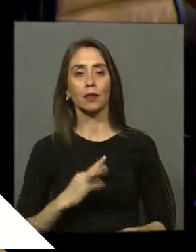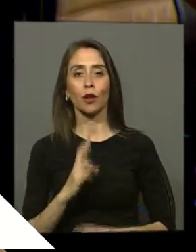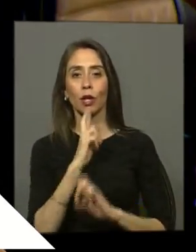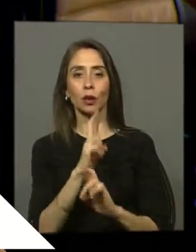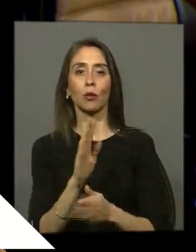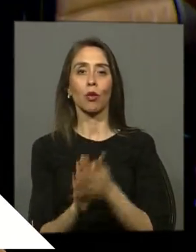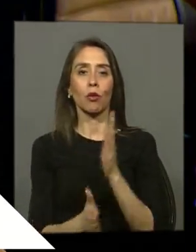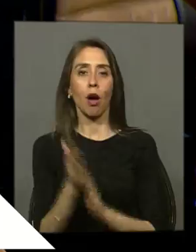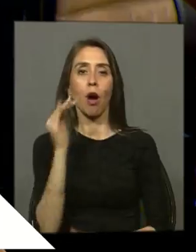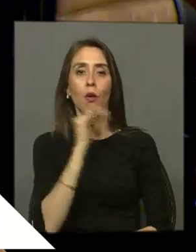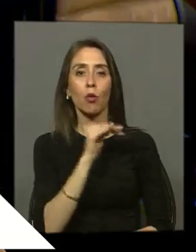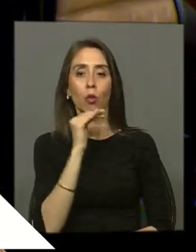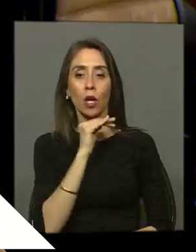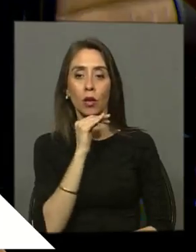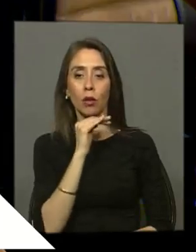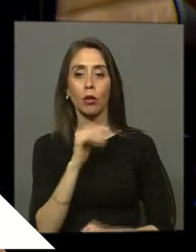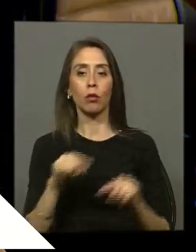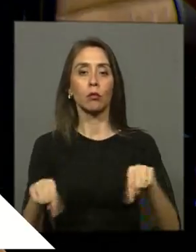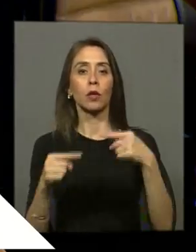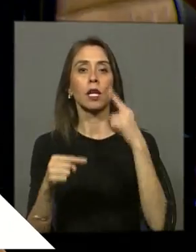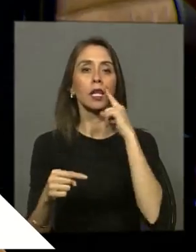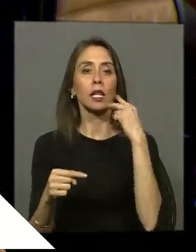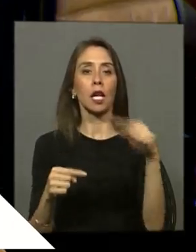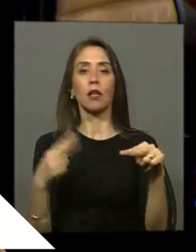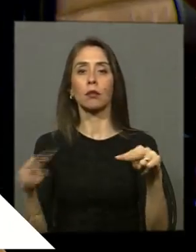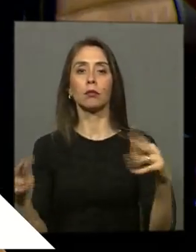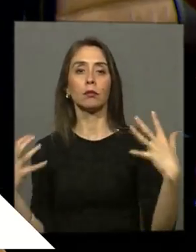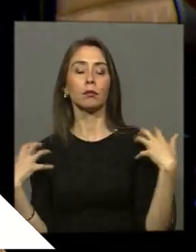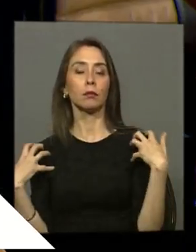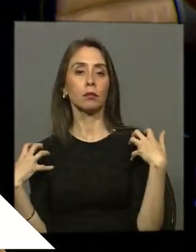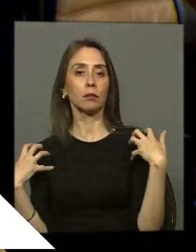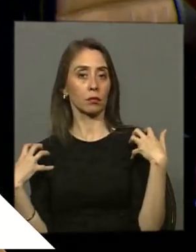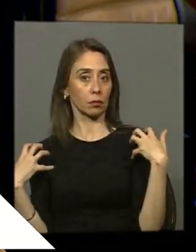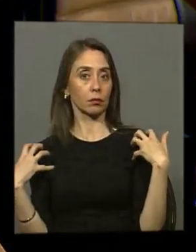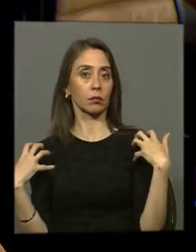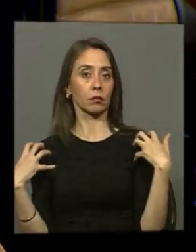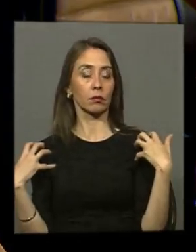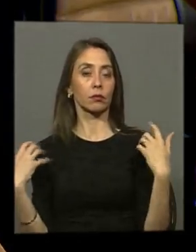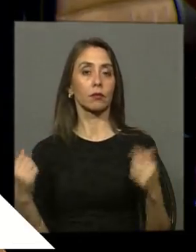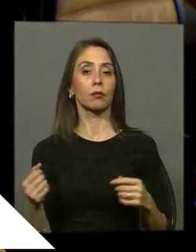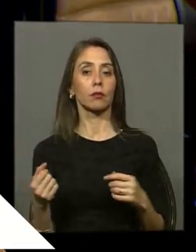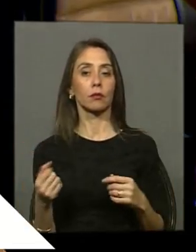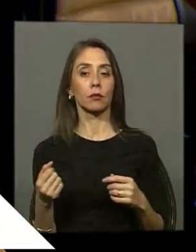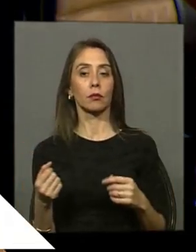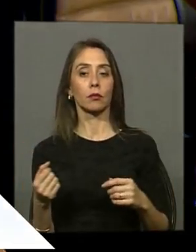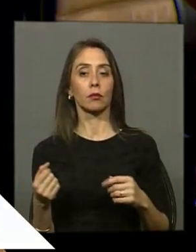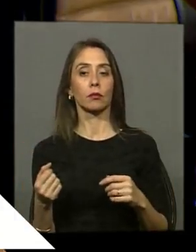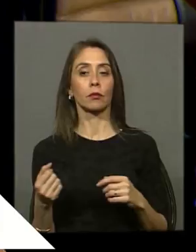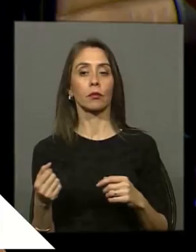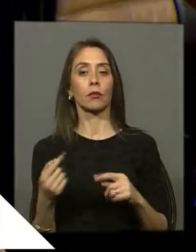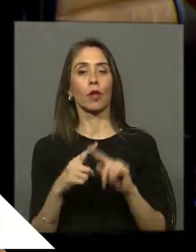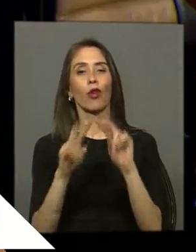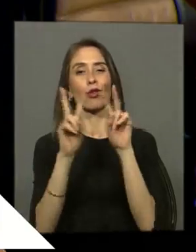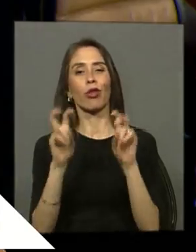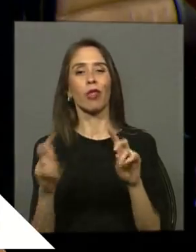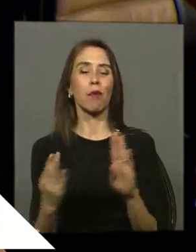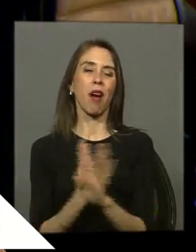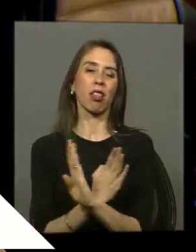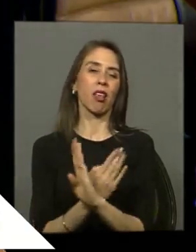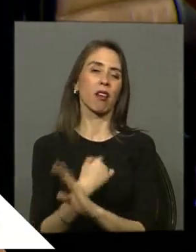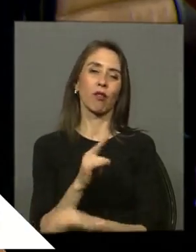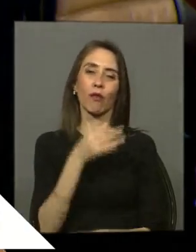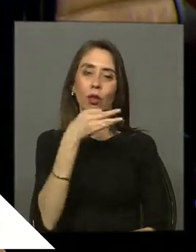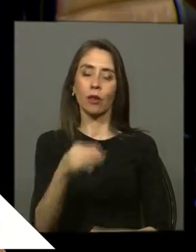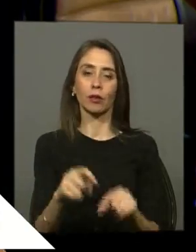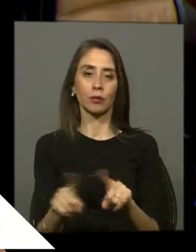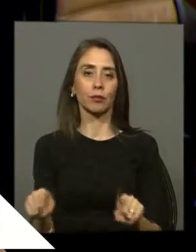a esta disputa de competencias que se está originando y que indudablemente tiene otros trasfondos que no quiero comentar en